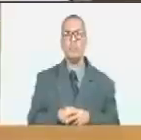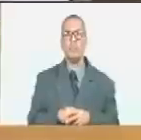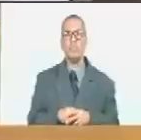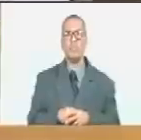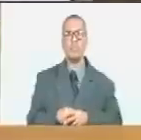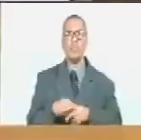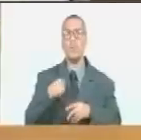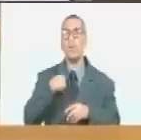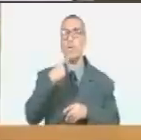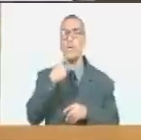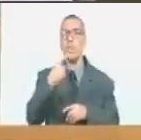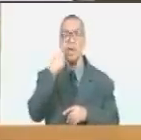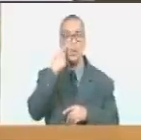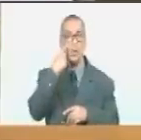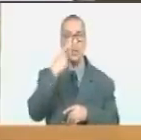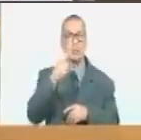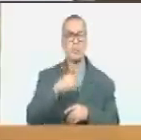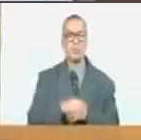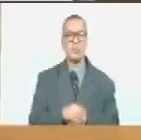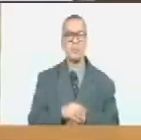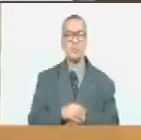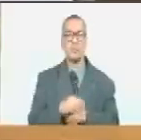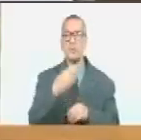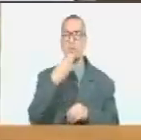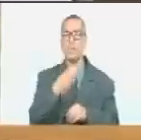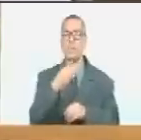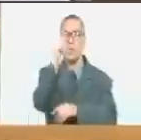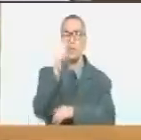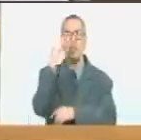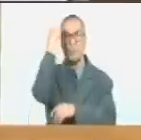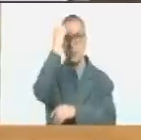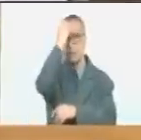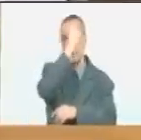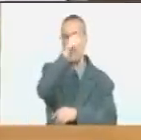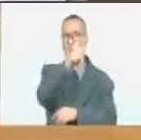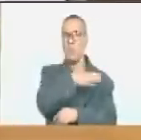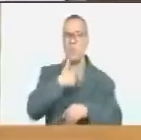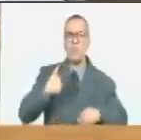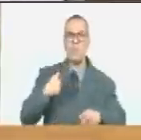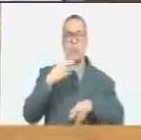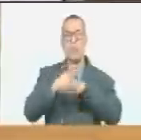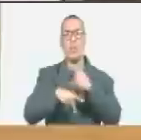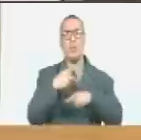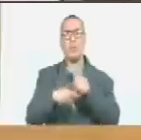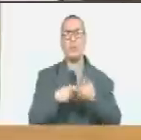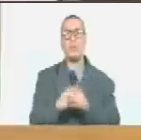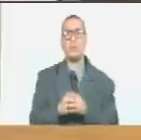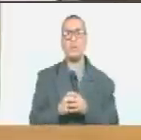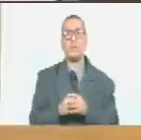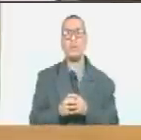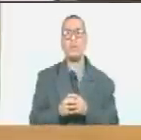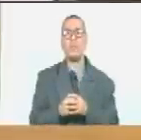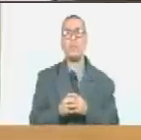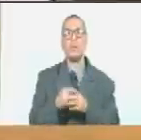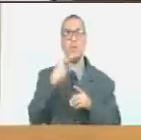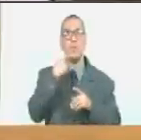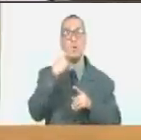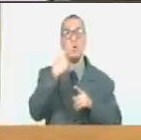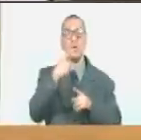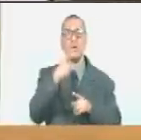En consecuencia, visto la solicitud del diputado Cabello, tenemos que proceder a